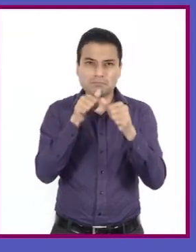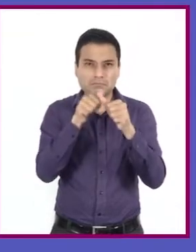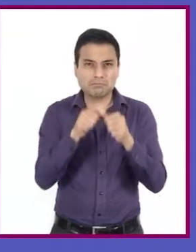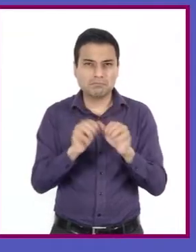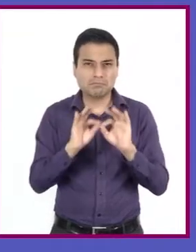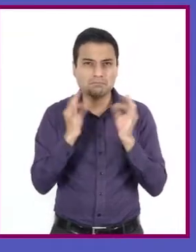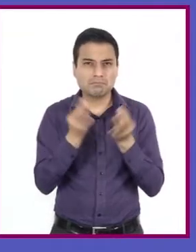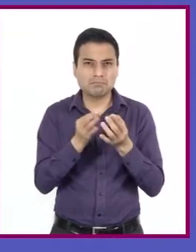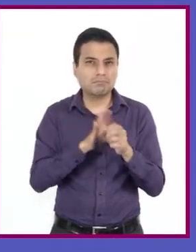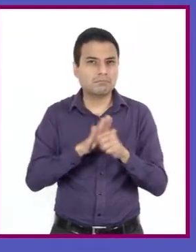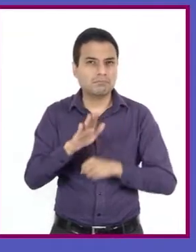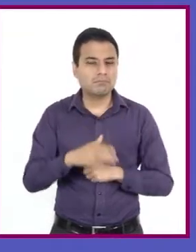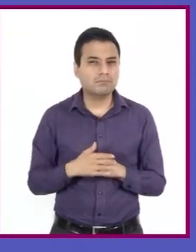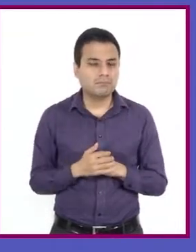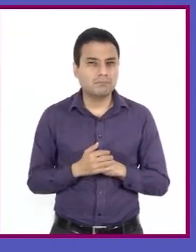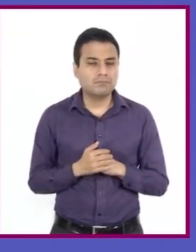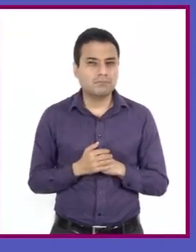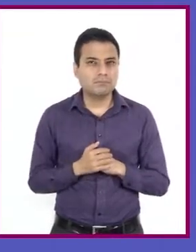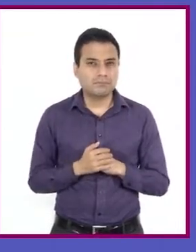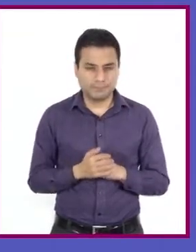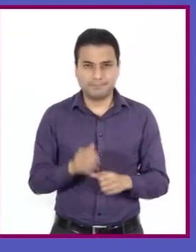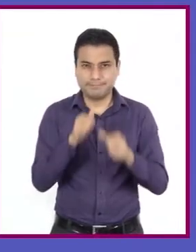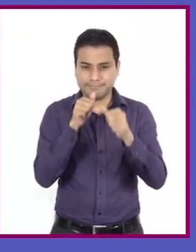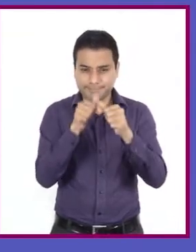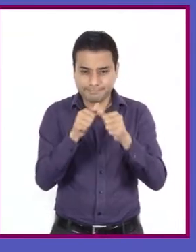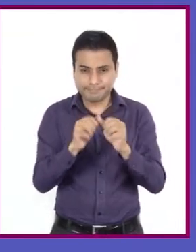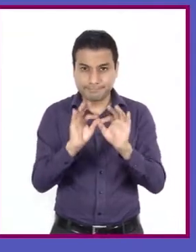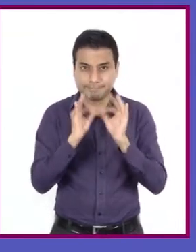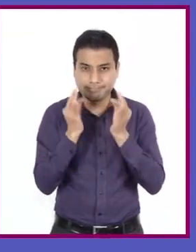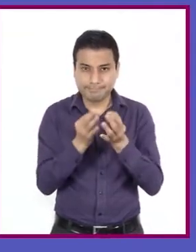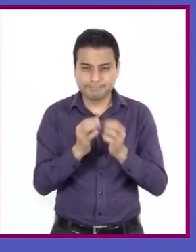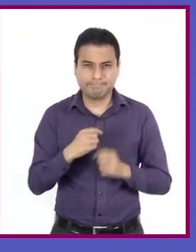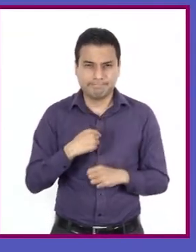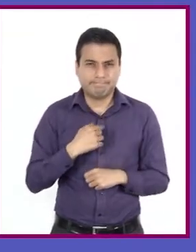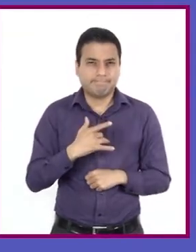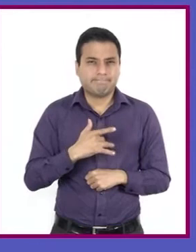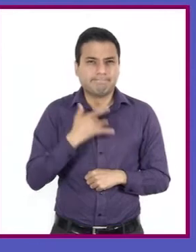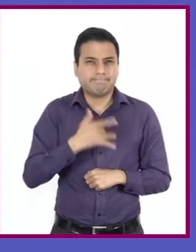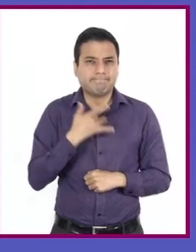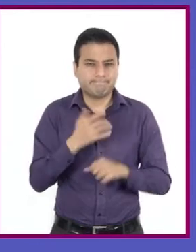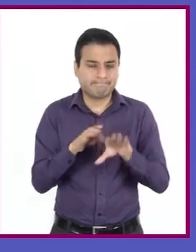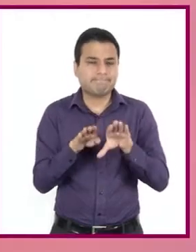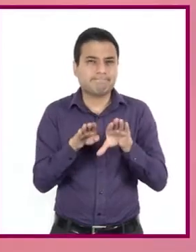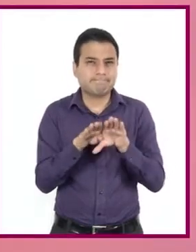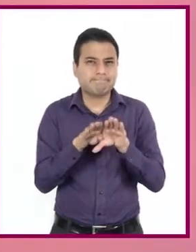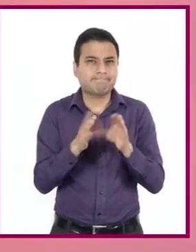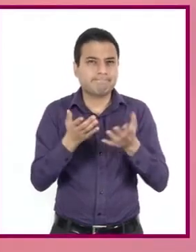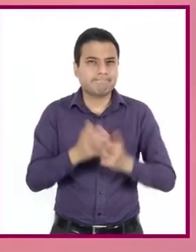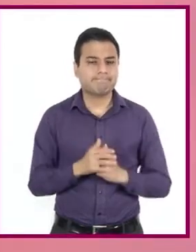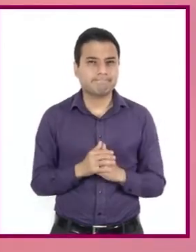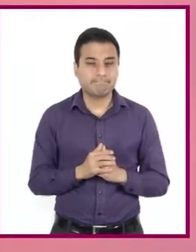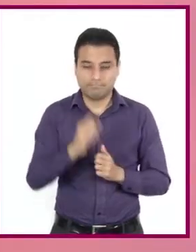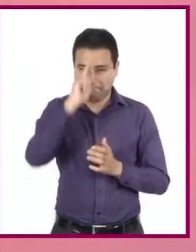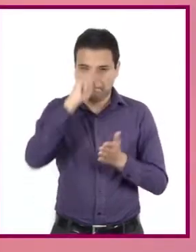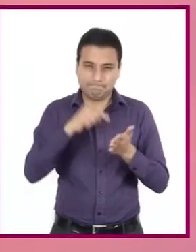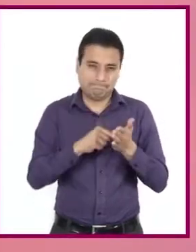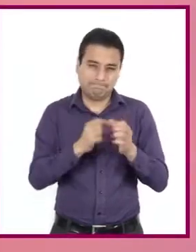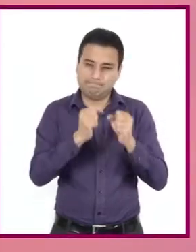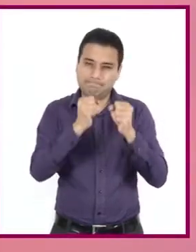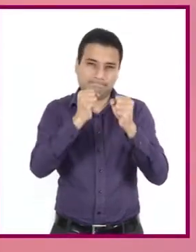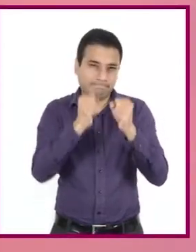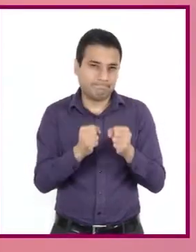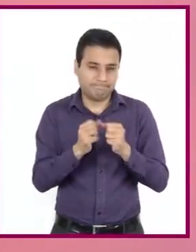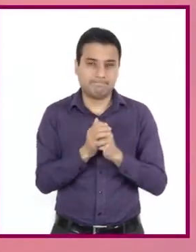son? ¿Cómo influyen las variaciones tipográficas en el contenido del poema? Estoy segura de que